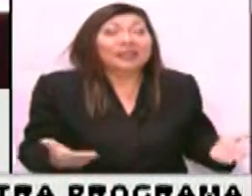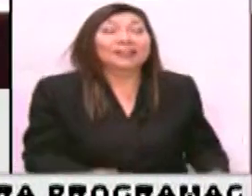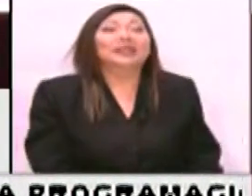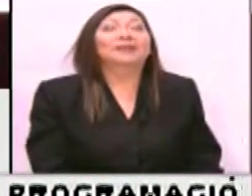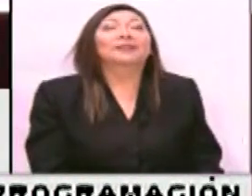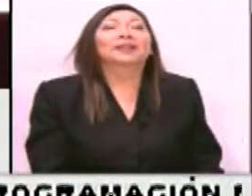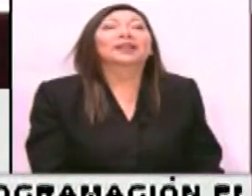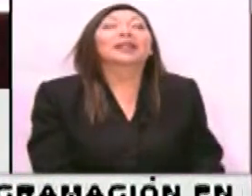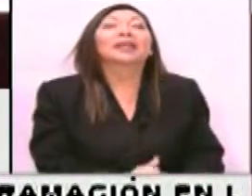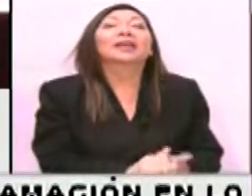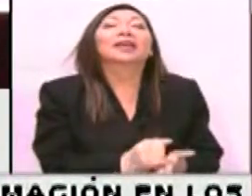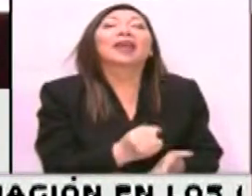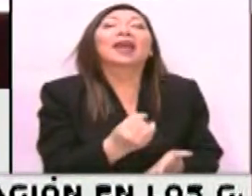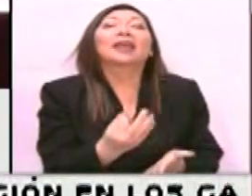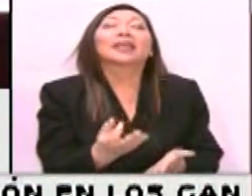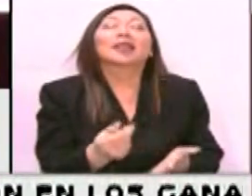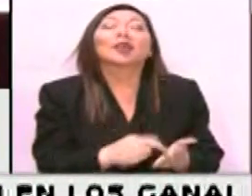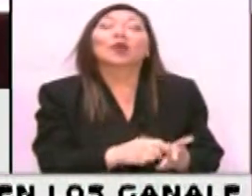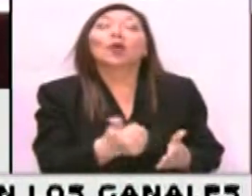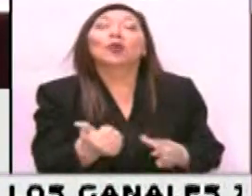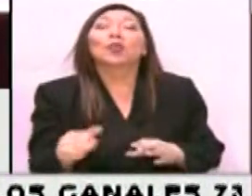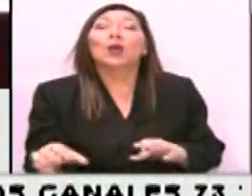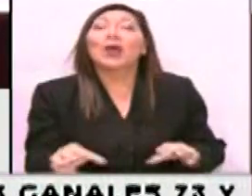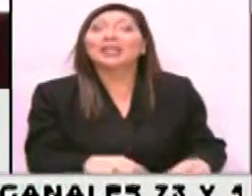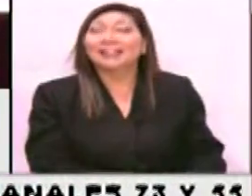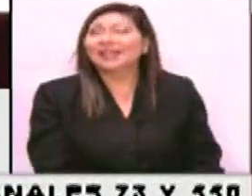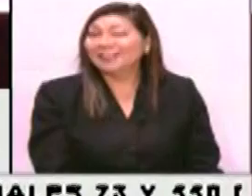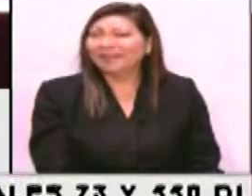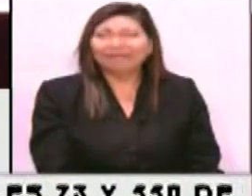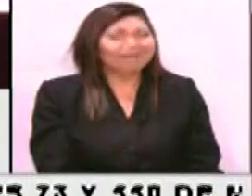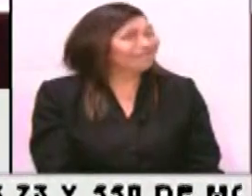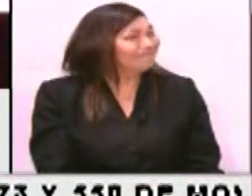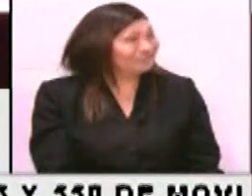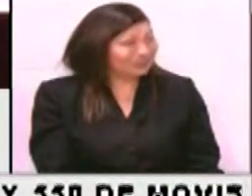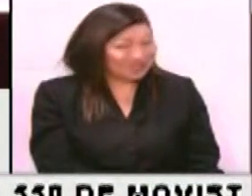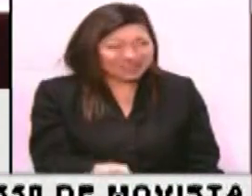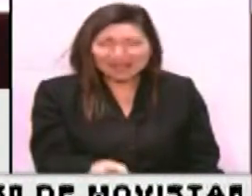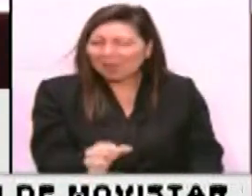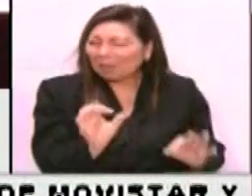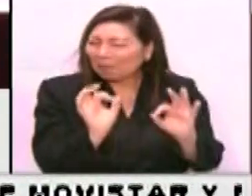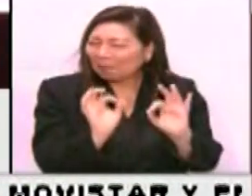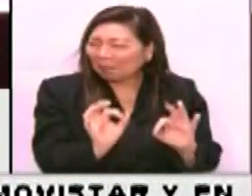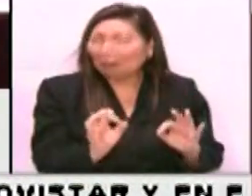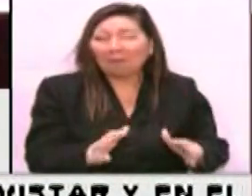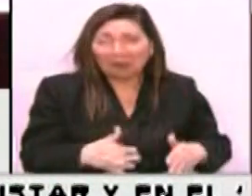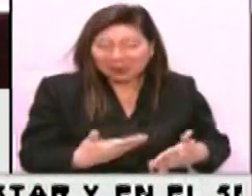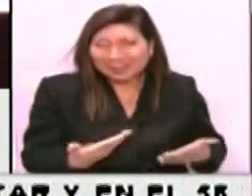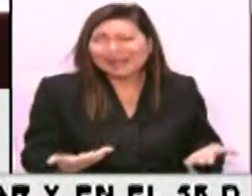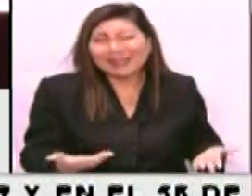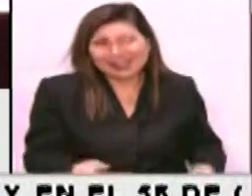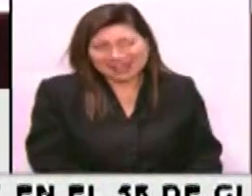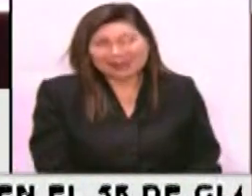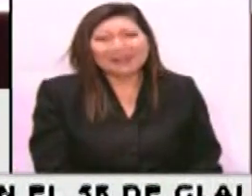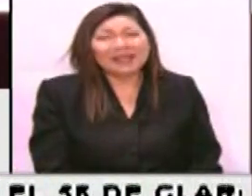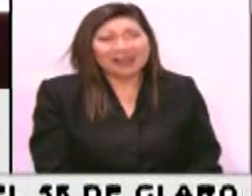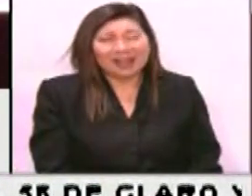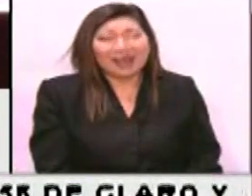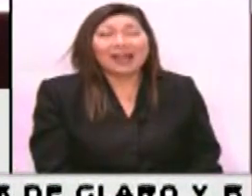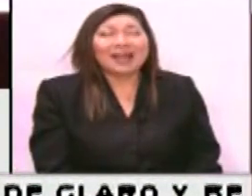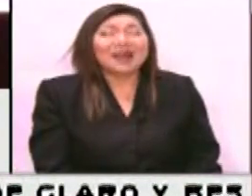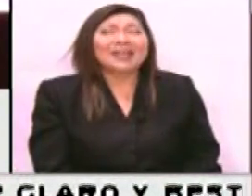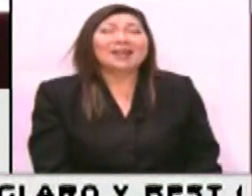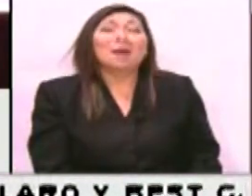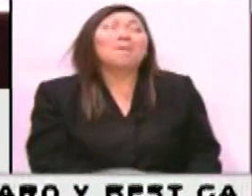de no saber aquello que el otro hacía. Eso es una perfecta posibilidad. Eso ha